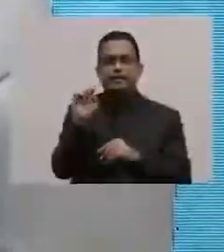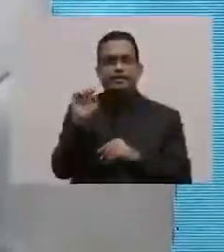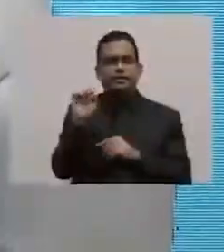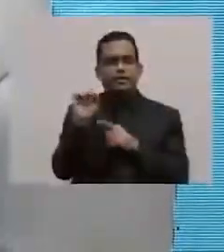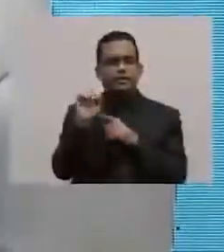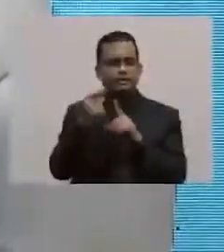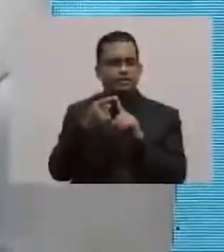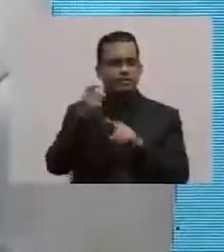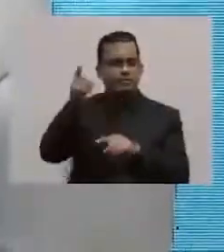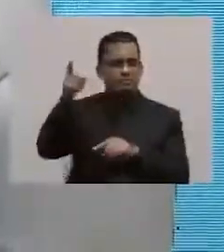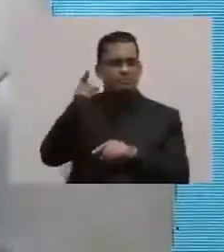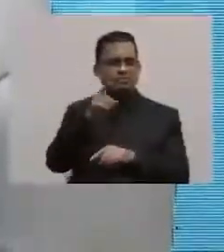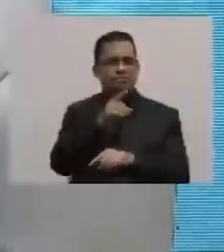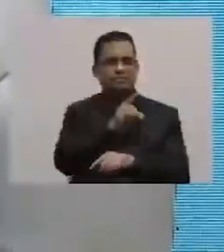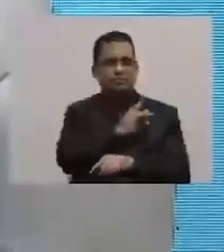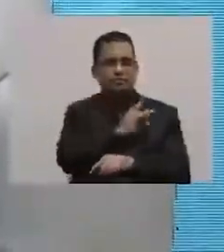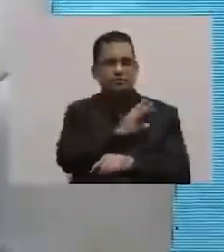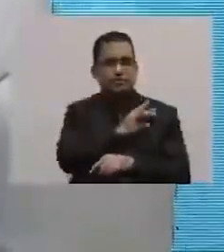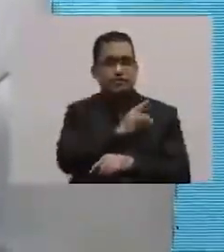de Chile, fue